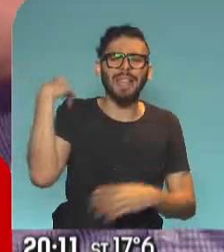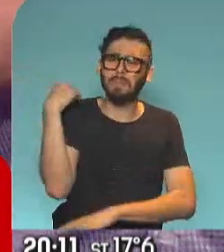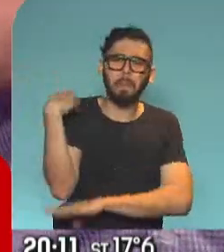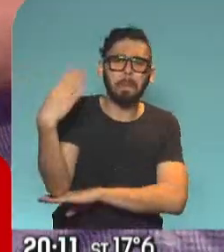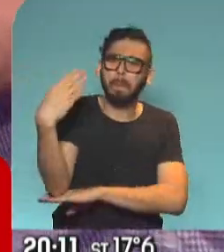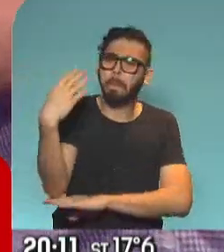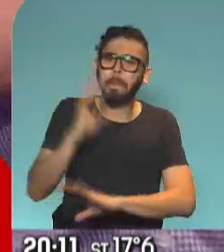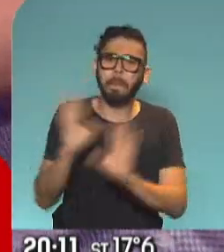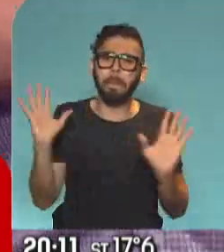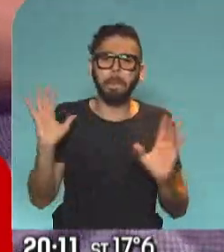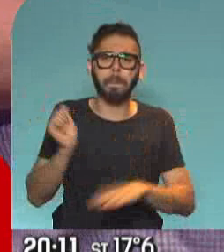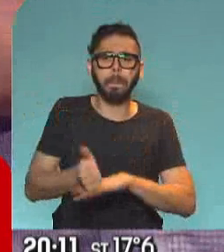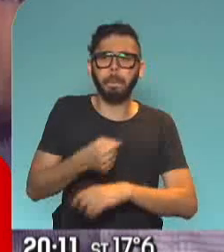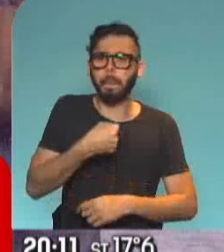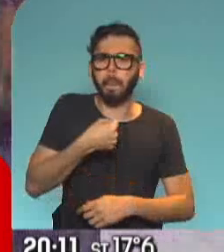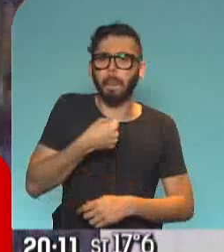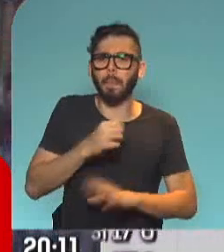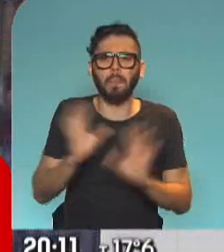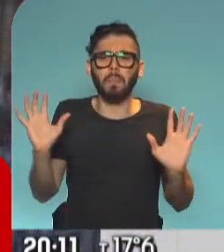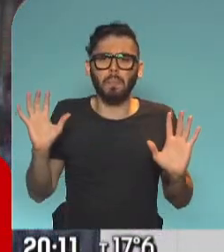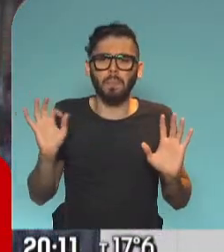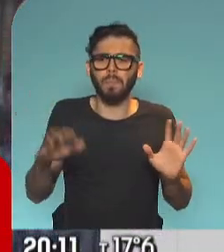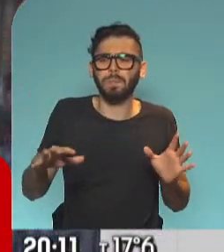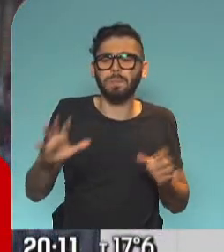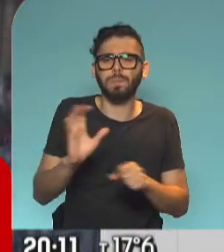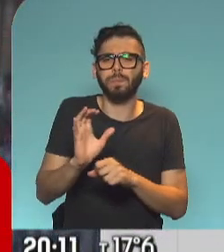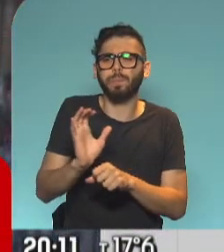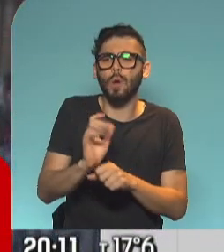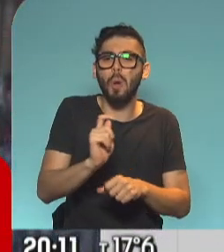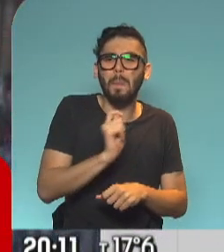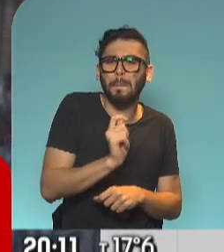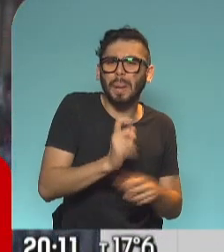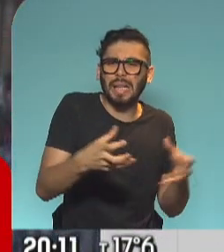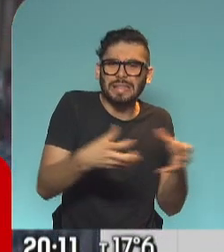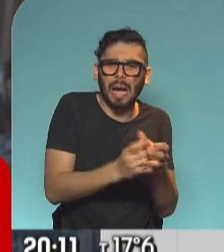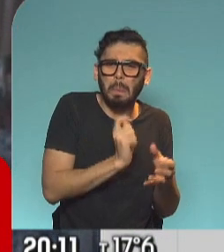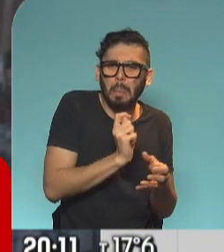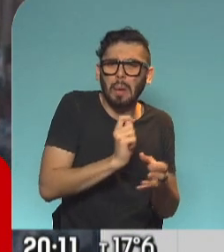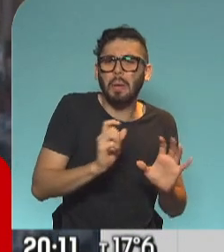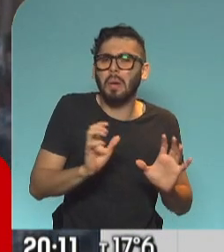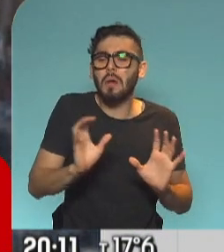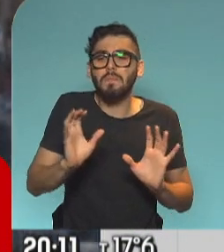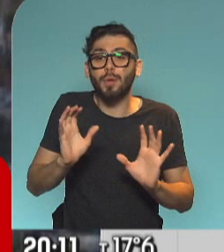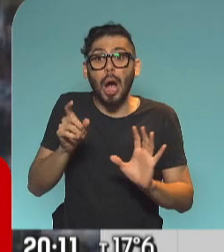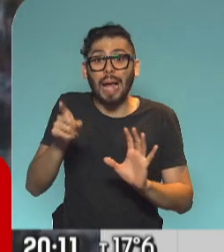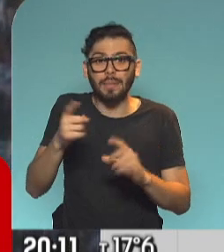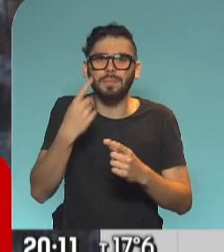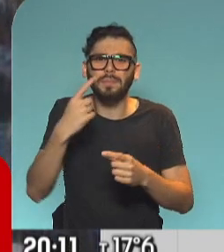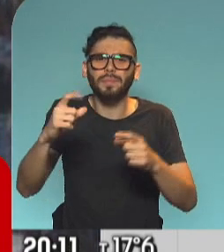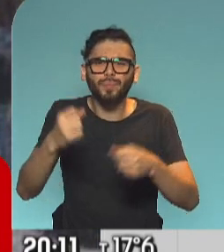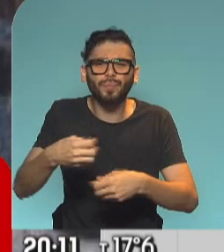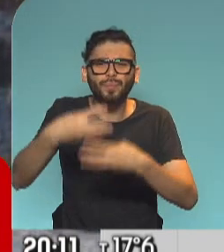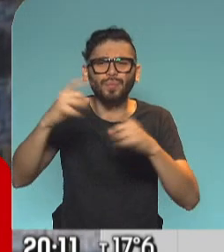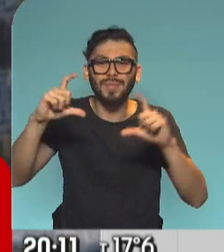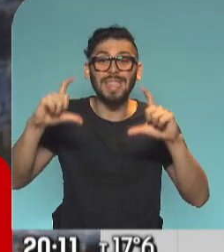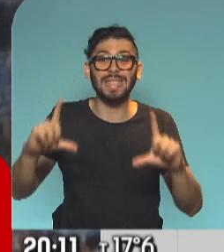eso se llevaba a cabo en distintos tipos de off que le daban a la prensa, que le daban a los periodistas, pero lo que sucedió, mira, allí vemos en pantalla la carta,